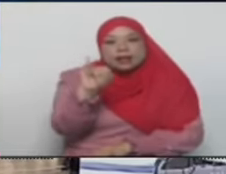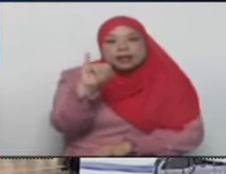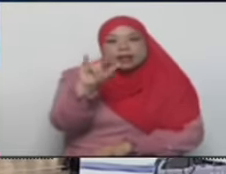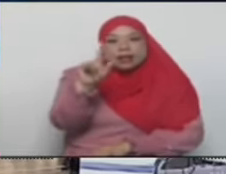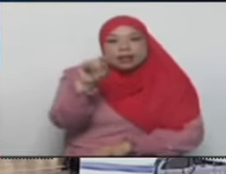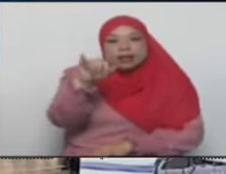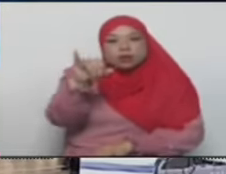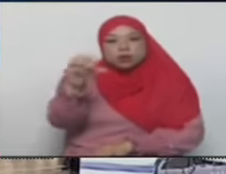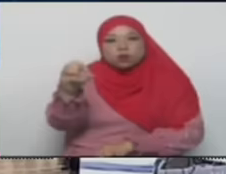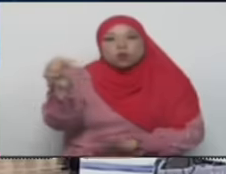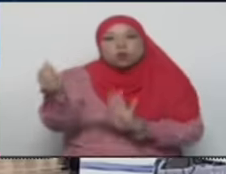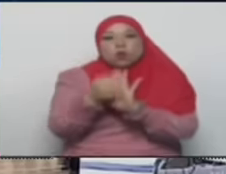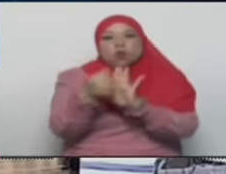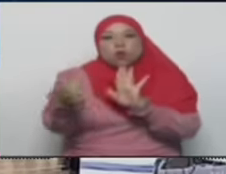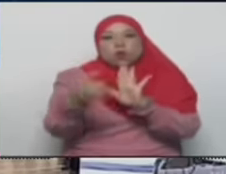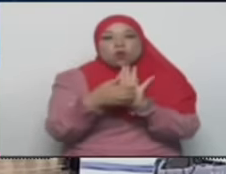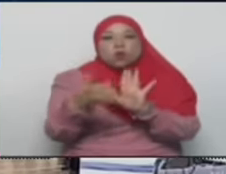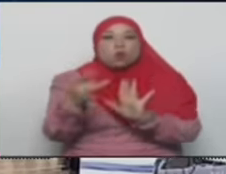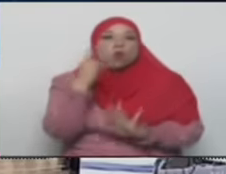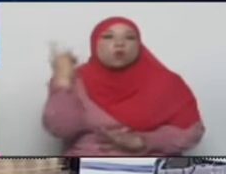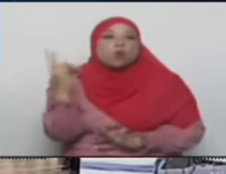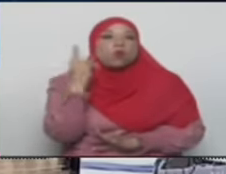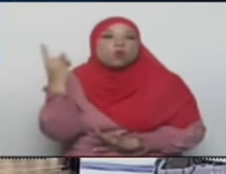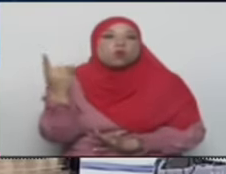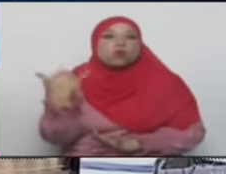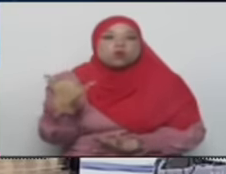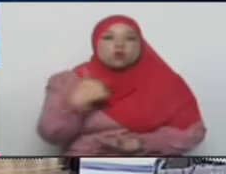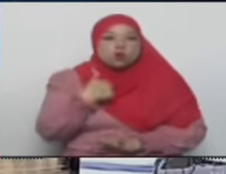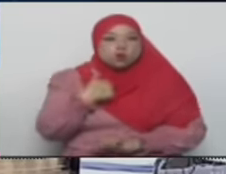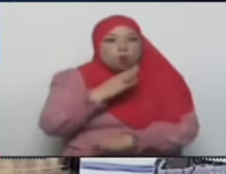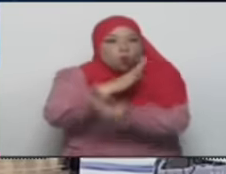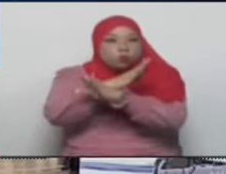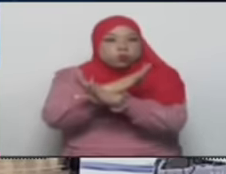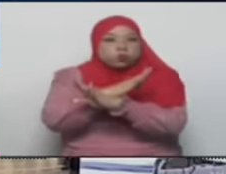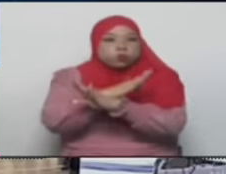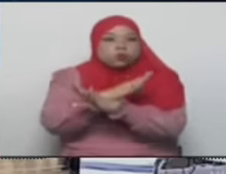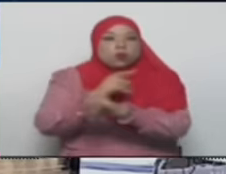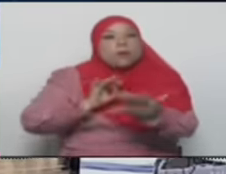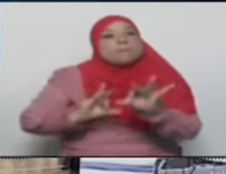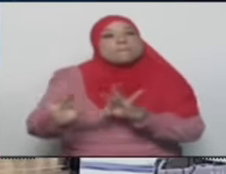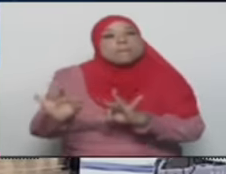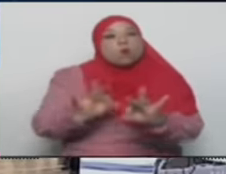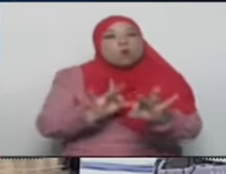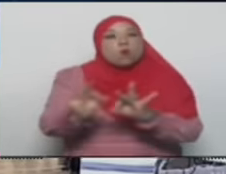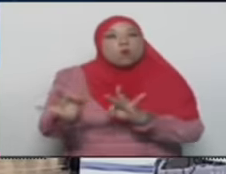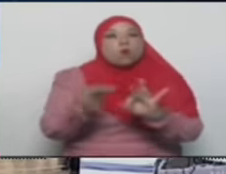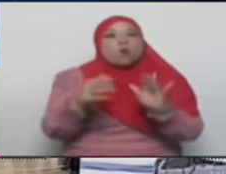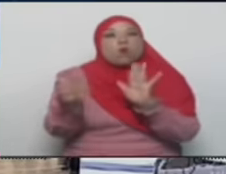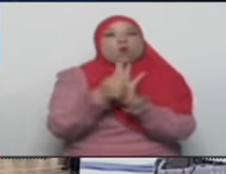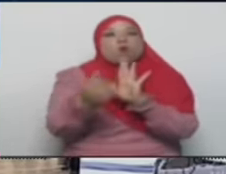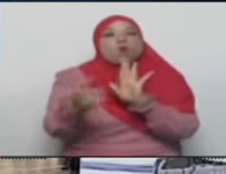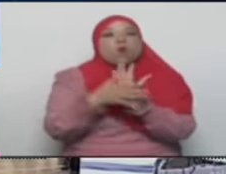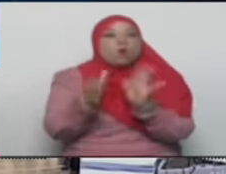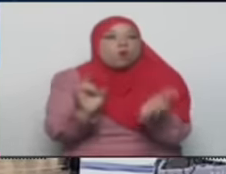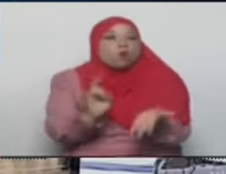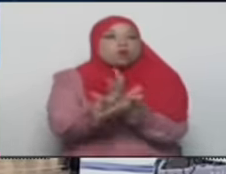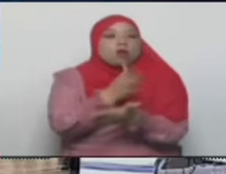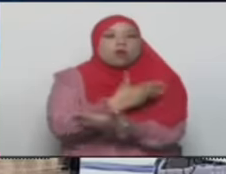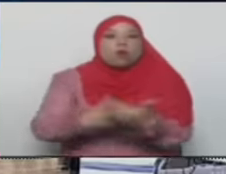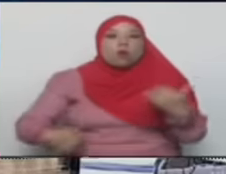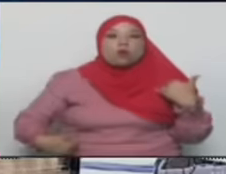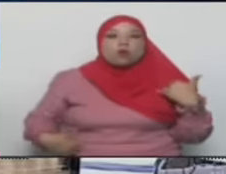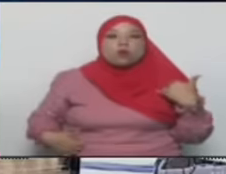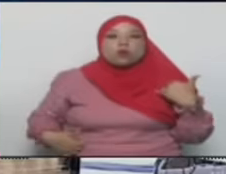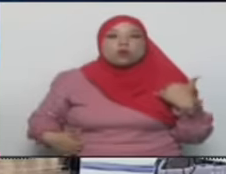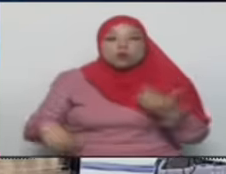Cuando dio el golpe contra Evo Morales, él dijo, el golpe lo di yo. Y estoy preparado para dar golpe de Estado y tumbar a cualquier gobierno del mundo.